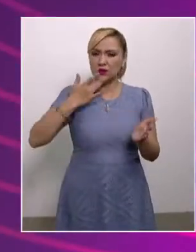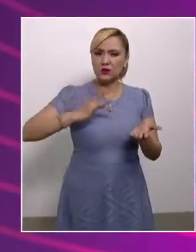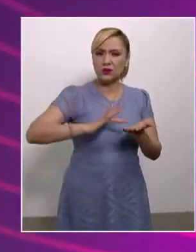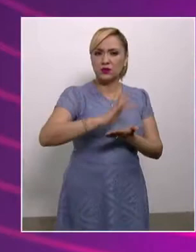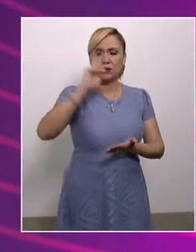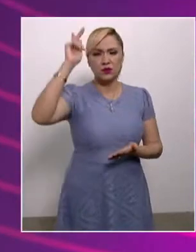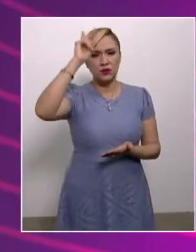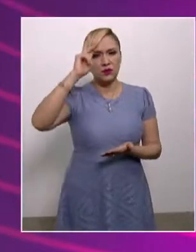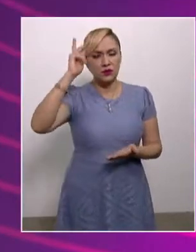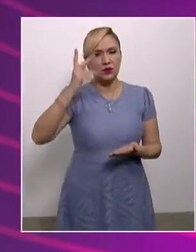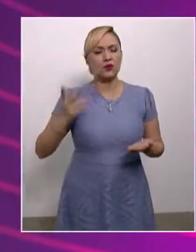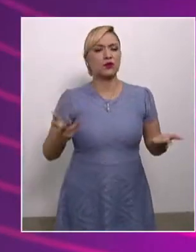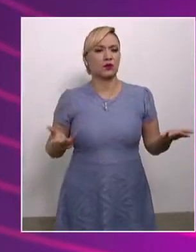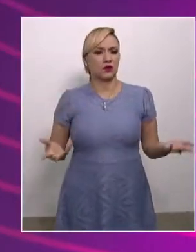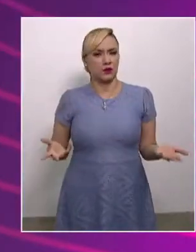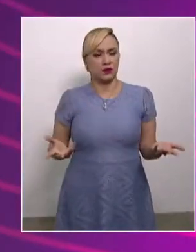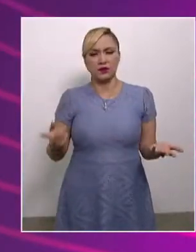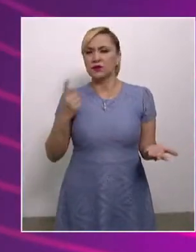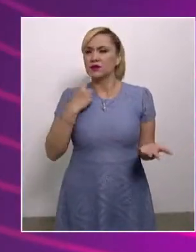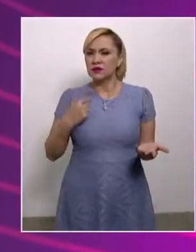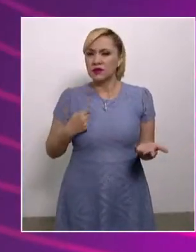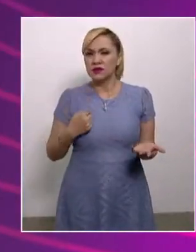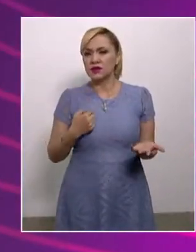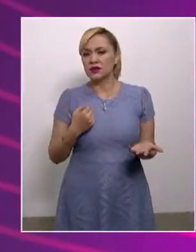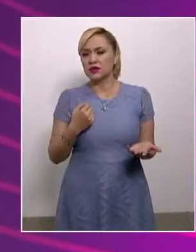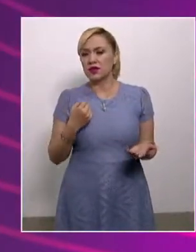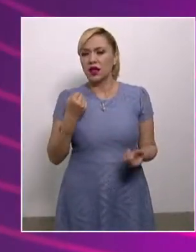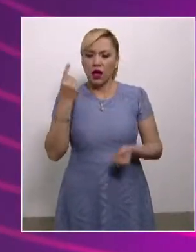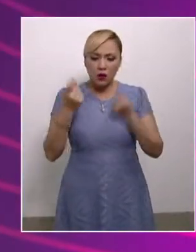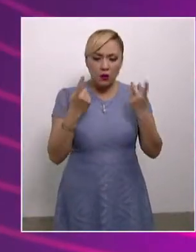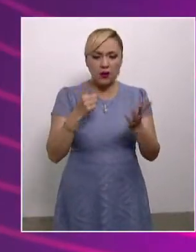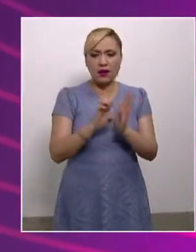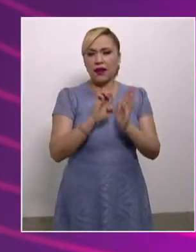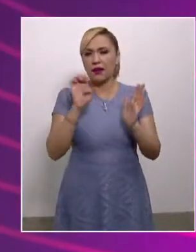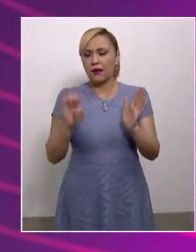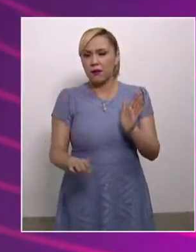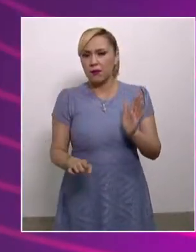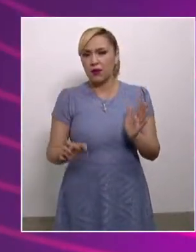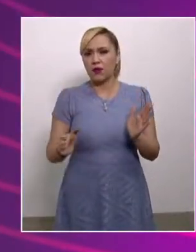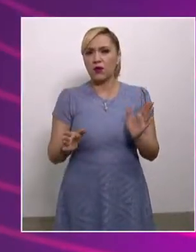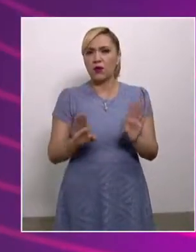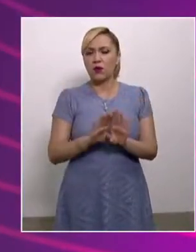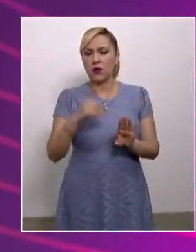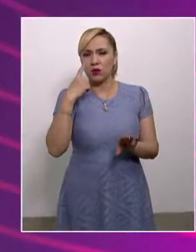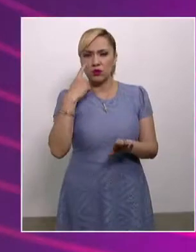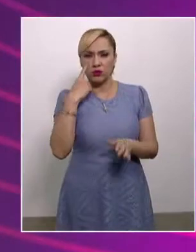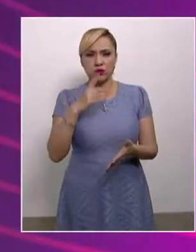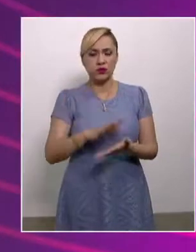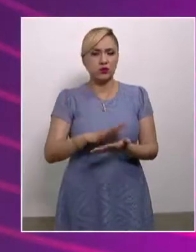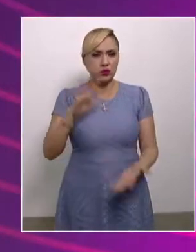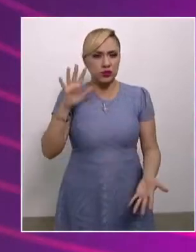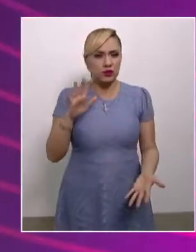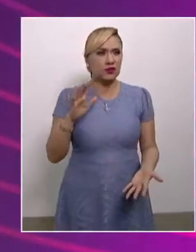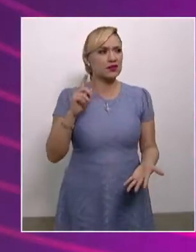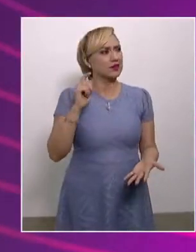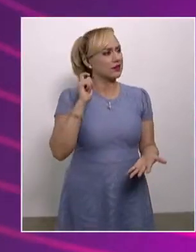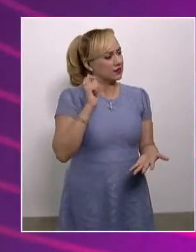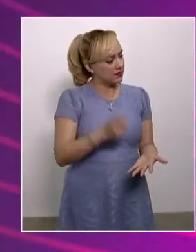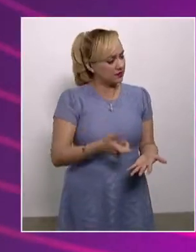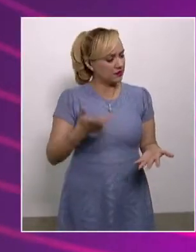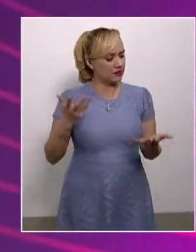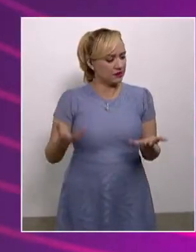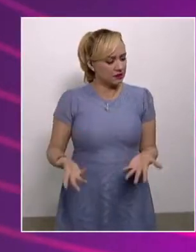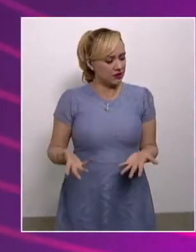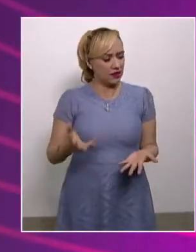a mujeres, y no sé si puedas mencionar también algunos ejemplos de casos ¿no? recurrentes que tengan o específicos